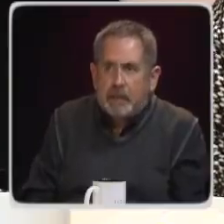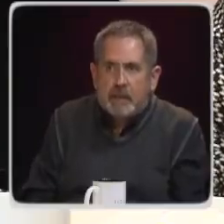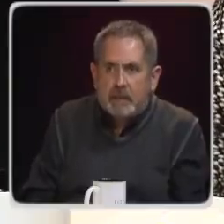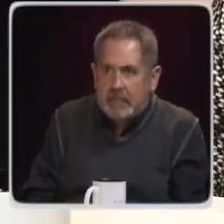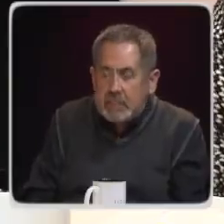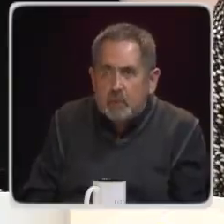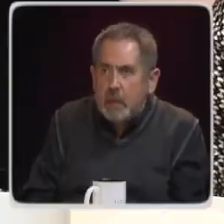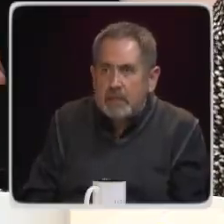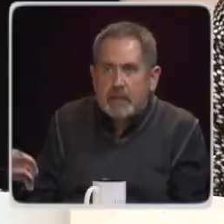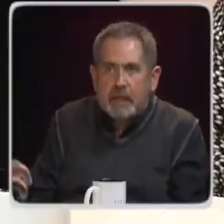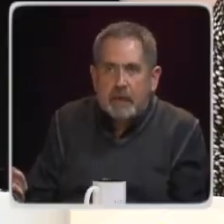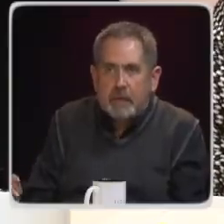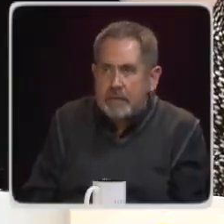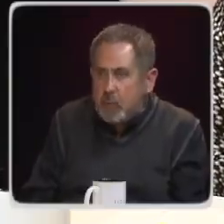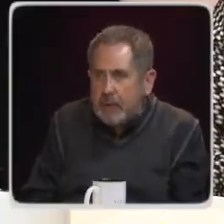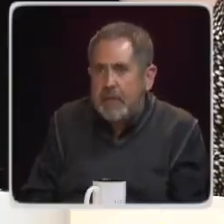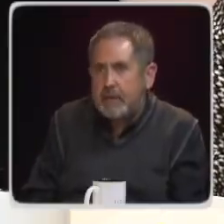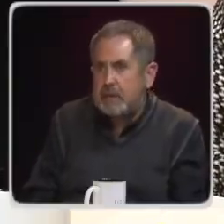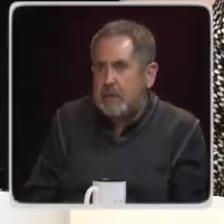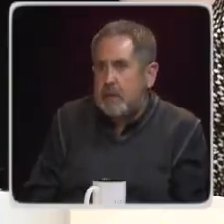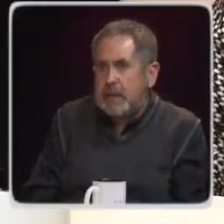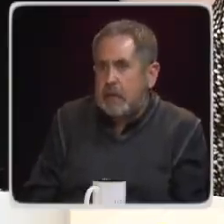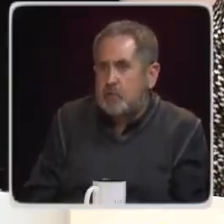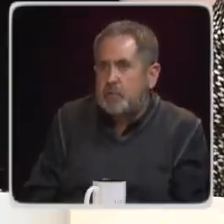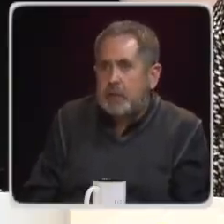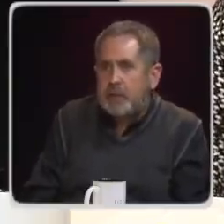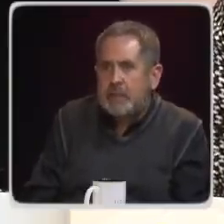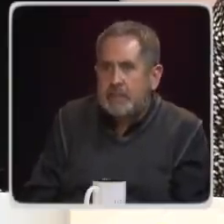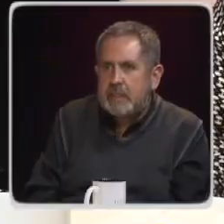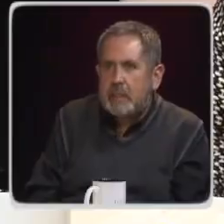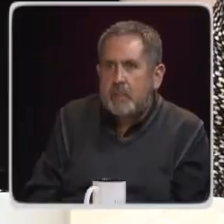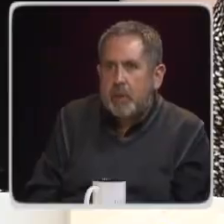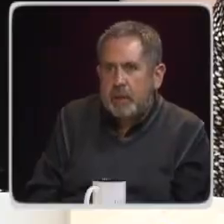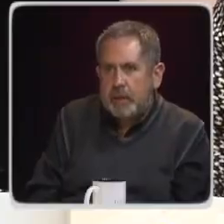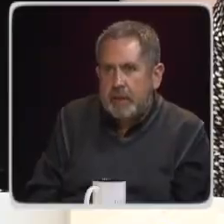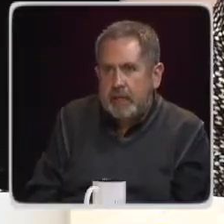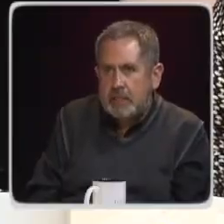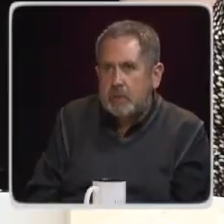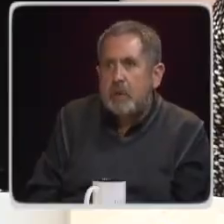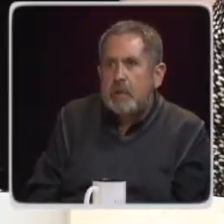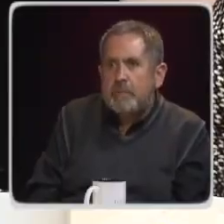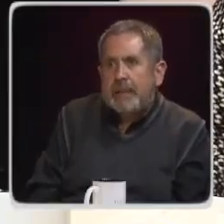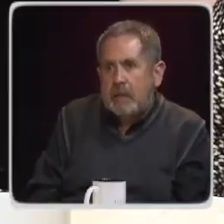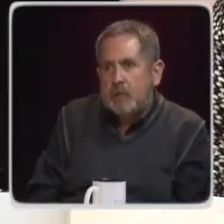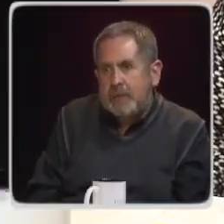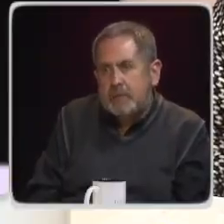un centro educativo con ese maestro, con esa maestra bien formado para eso?